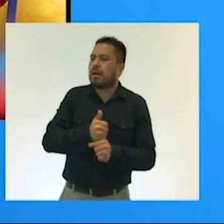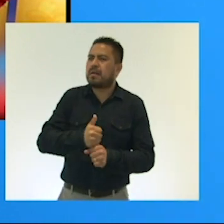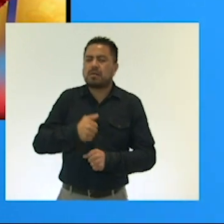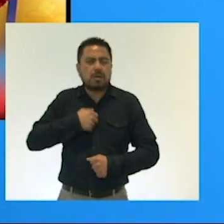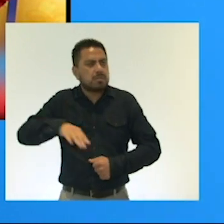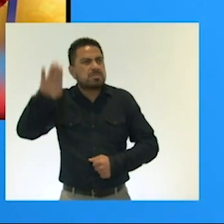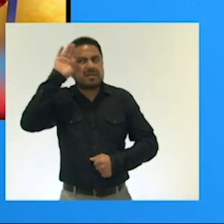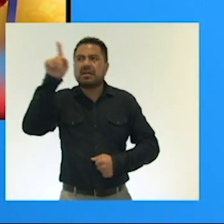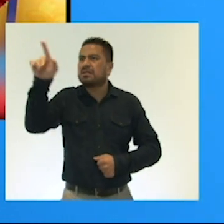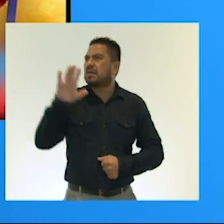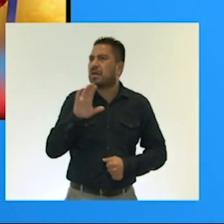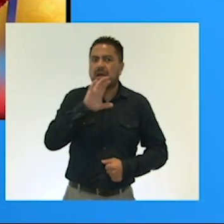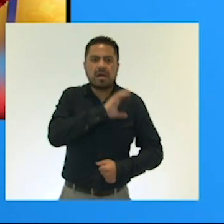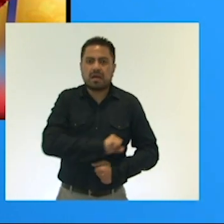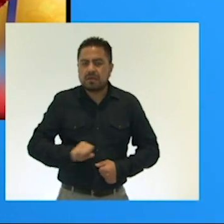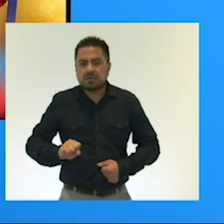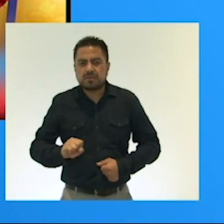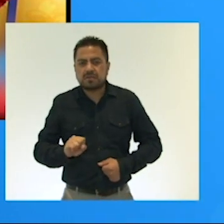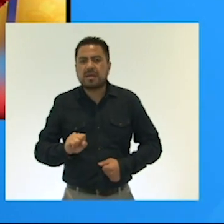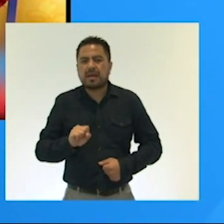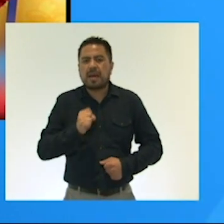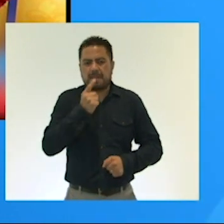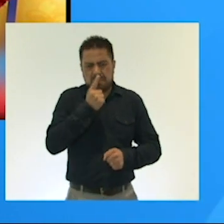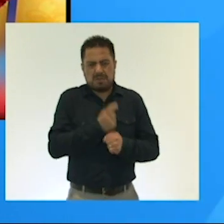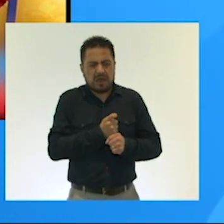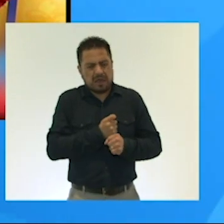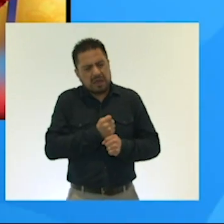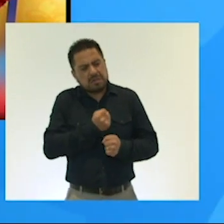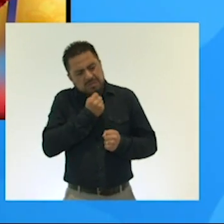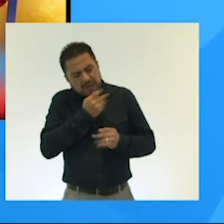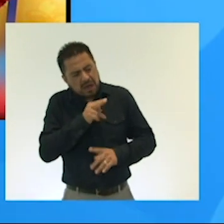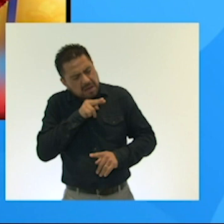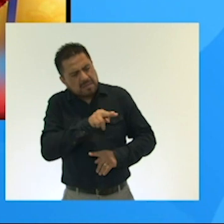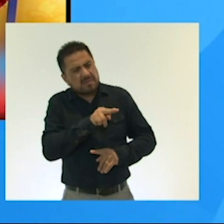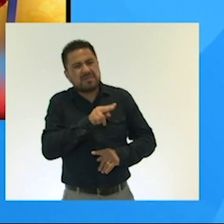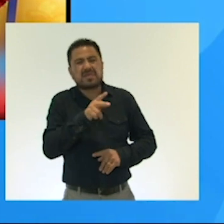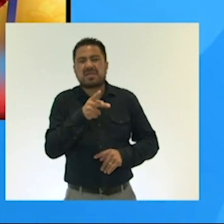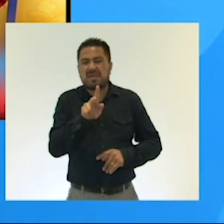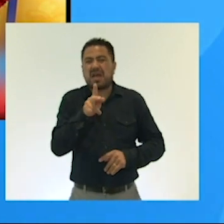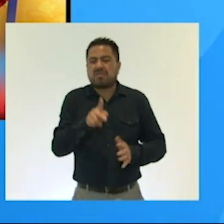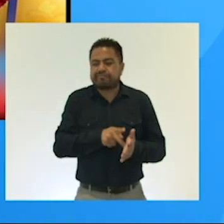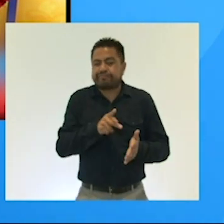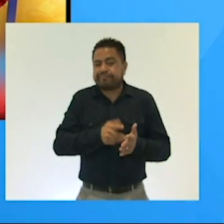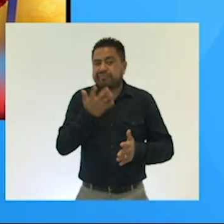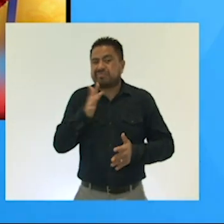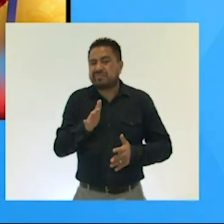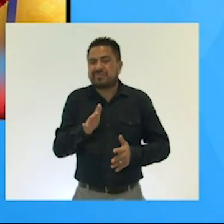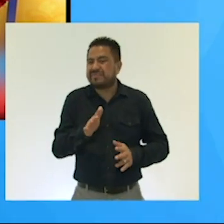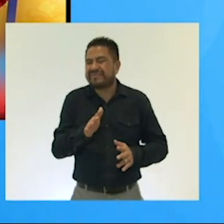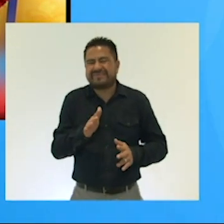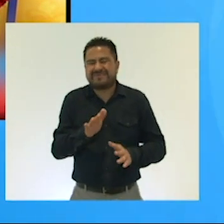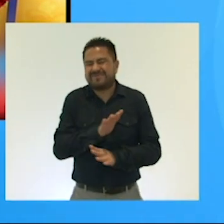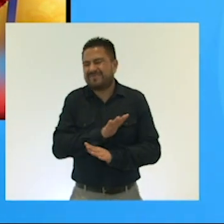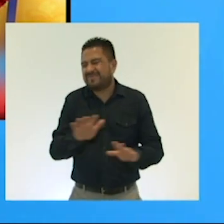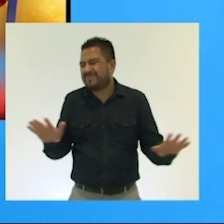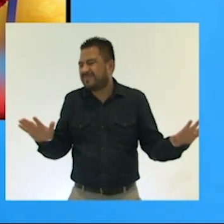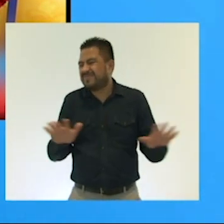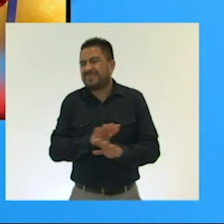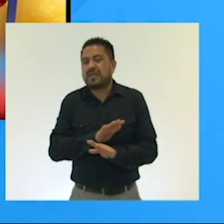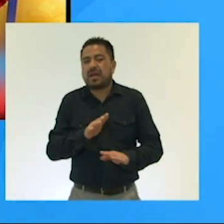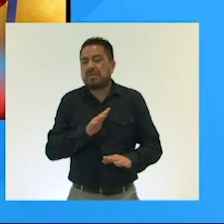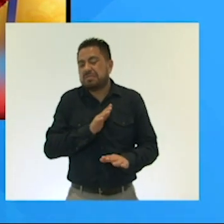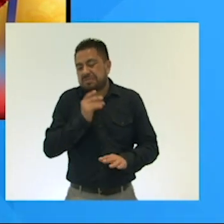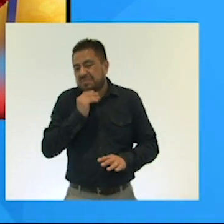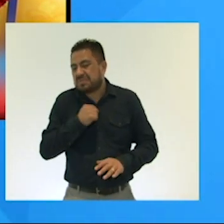Pensé que te gustaba. La primera vez fue lindo, a la décima no tanto. Pero, ¿cómo podía negarme